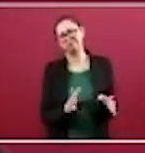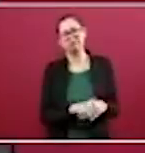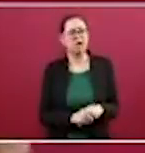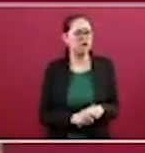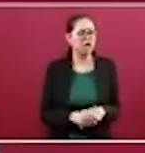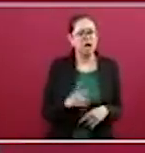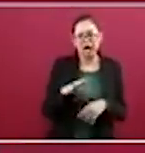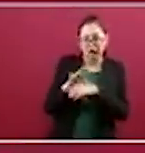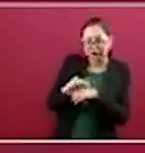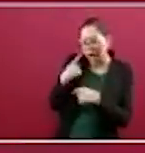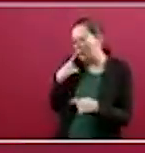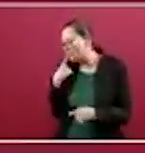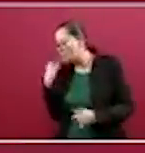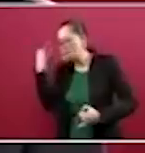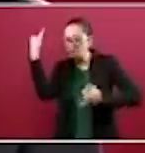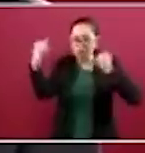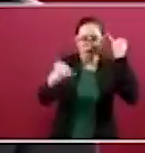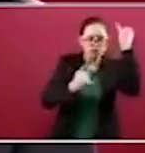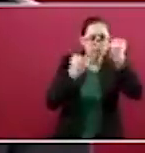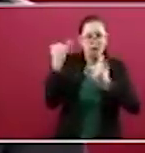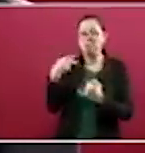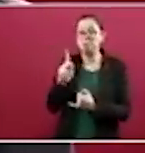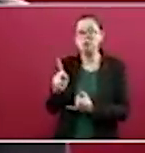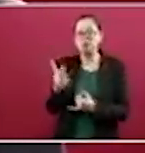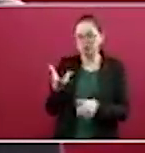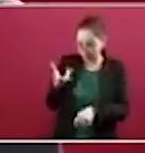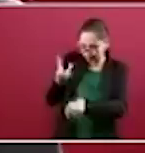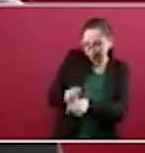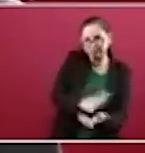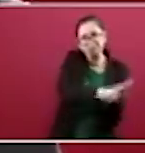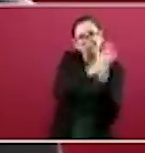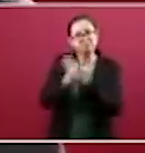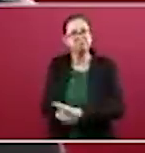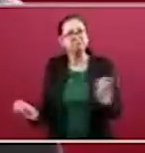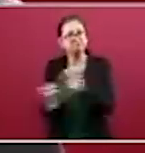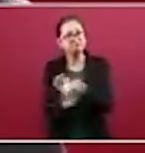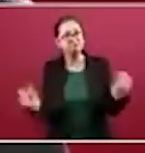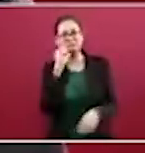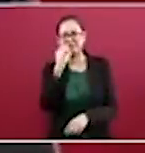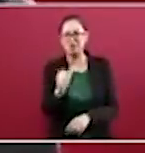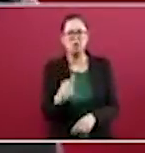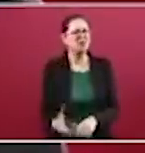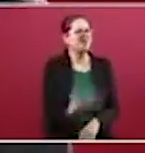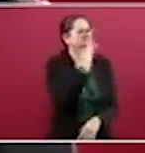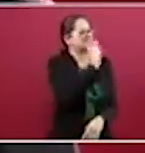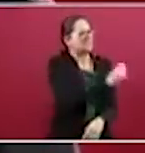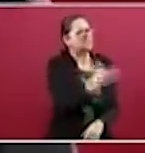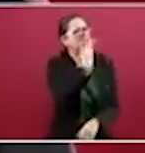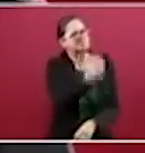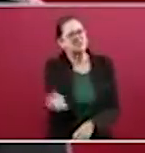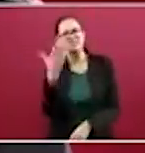haciendo análisis de la realidad sin transformarla, puro experto, puro